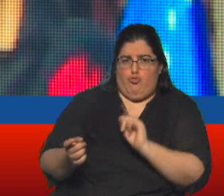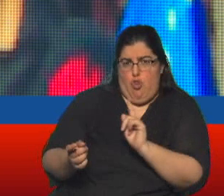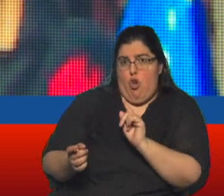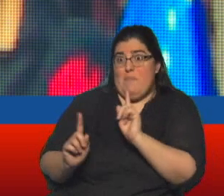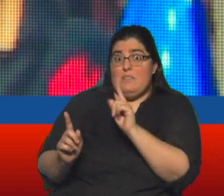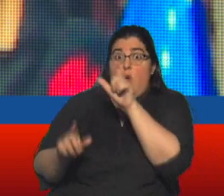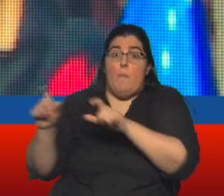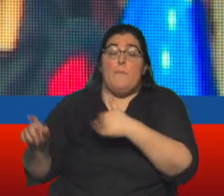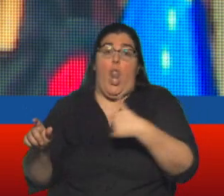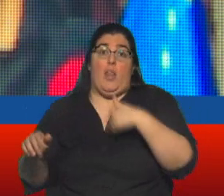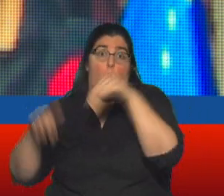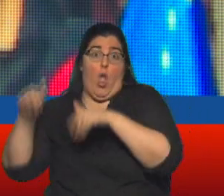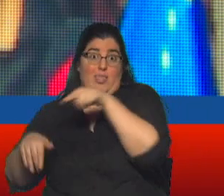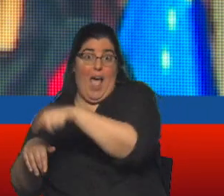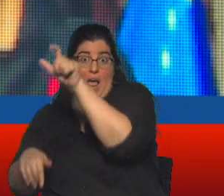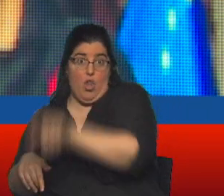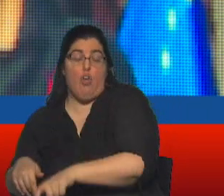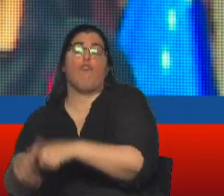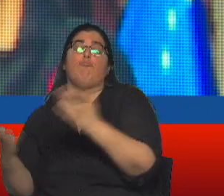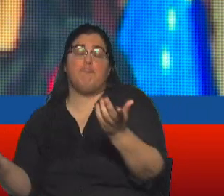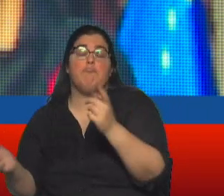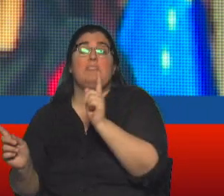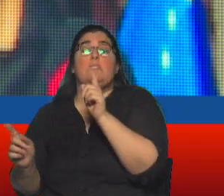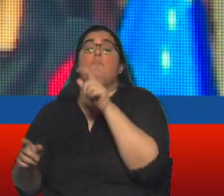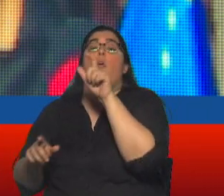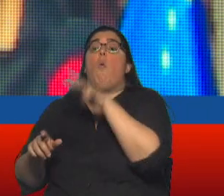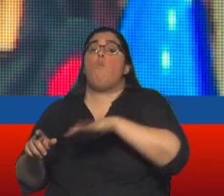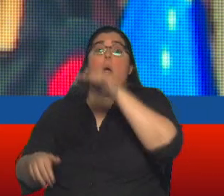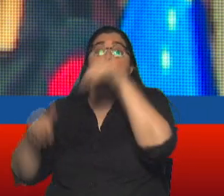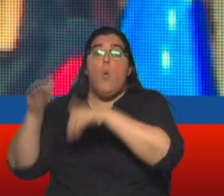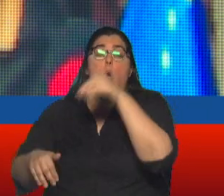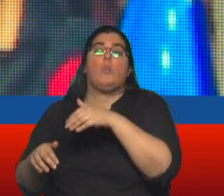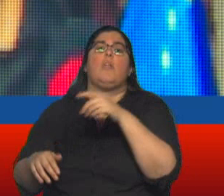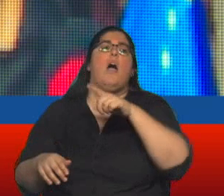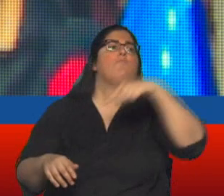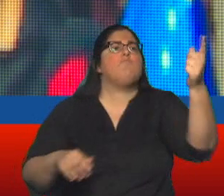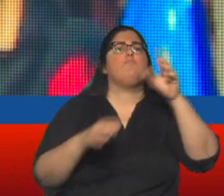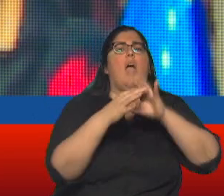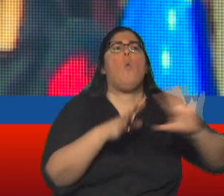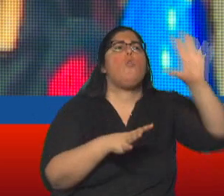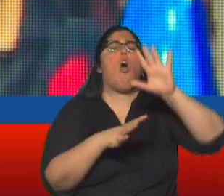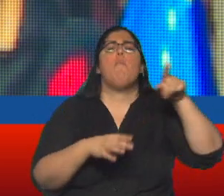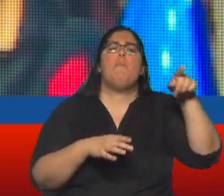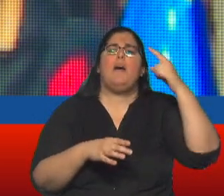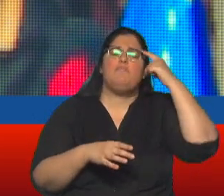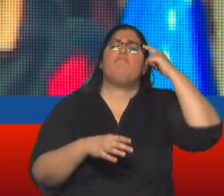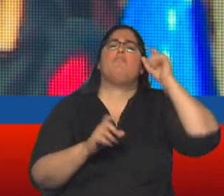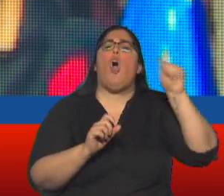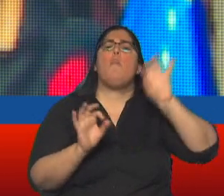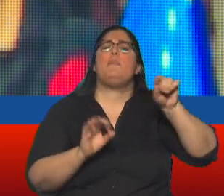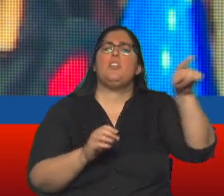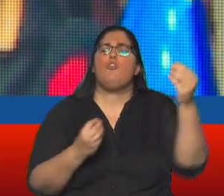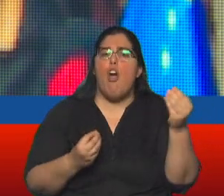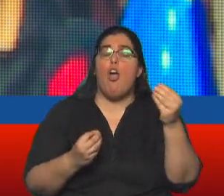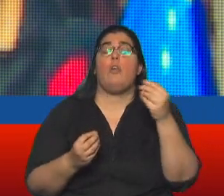votan soberanamente los pueblos de estos países y lo que cree la Unión Europea, lo que cree la mayoría de los países de la Unión Europea, lo que dicen los